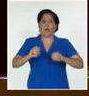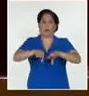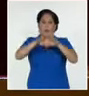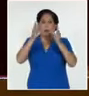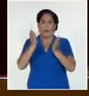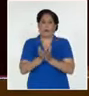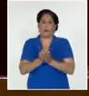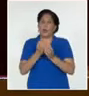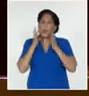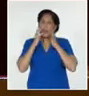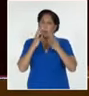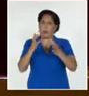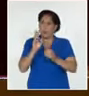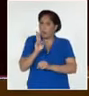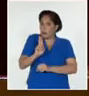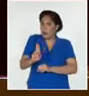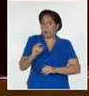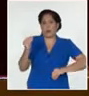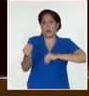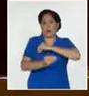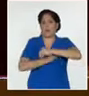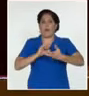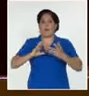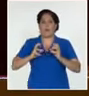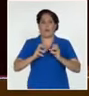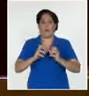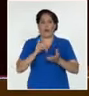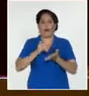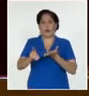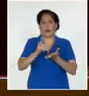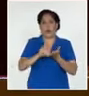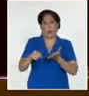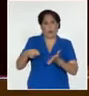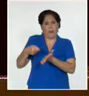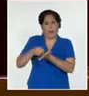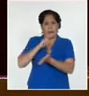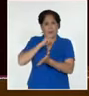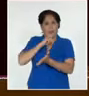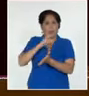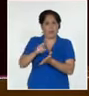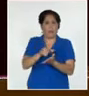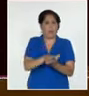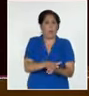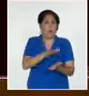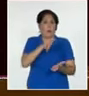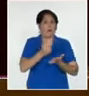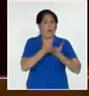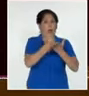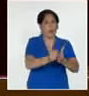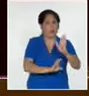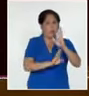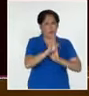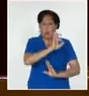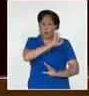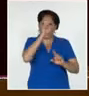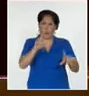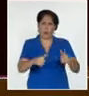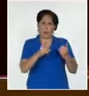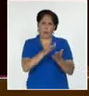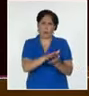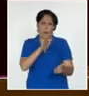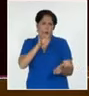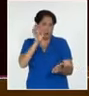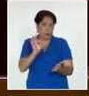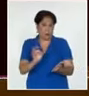urge cambiarlo. Bajo el peso de deudas impagables y promesas de ayuda al desarrollo que jamás se cumplen,